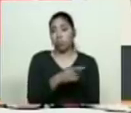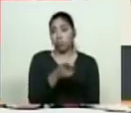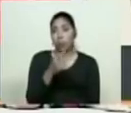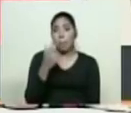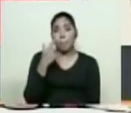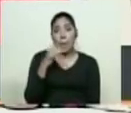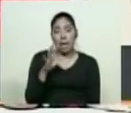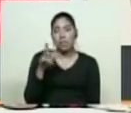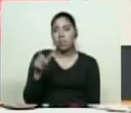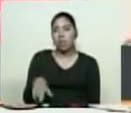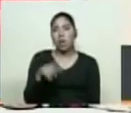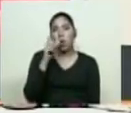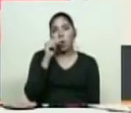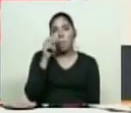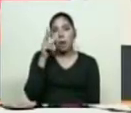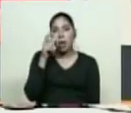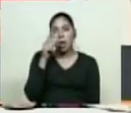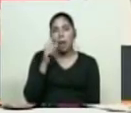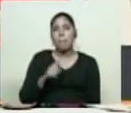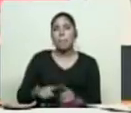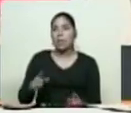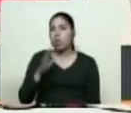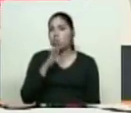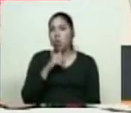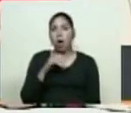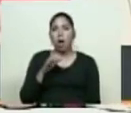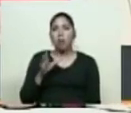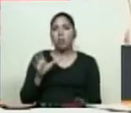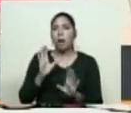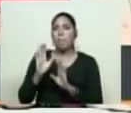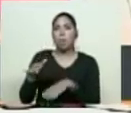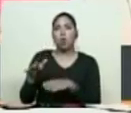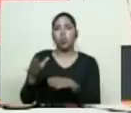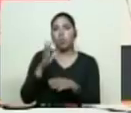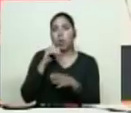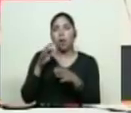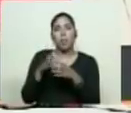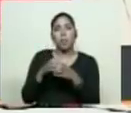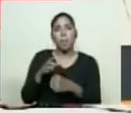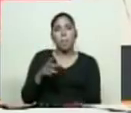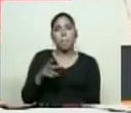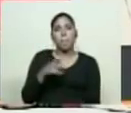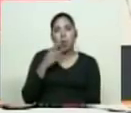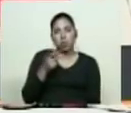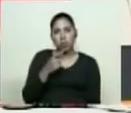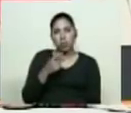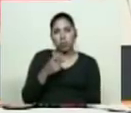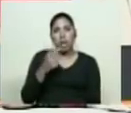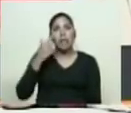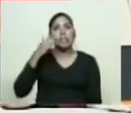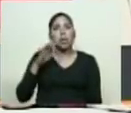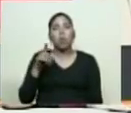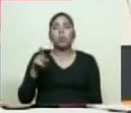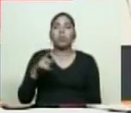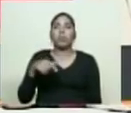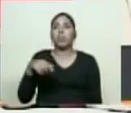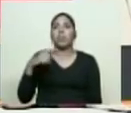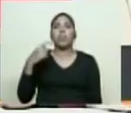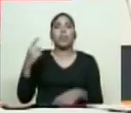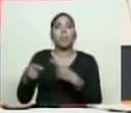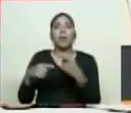candidato. Ah, que no tiene un partido político detrás. Y seguro que van a decir que nosotros le estamos pagando a Claudio Fermín. Nosotros pagamos a Claudio Fermín, pero